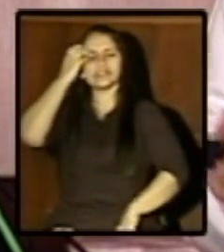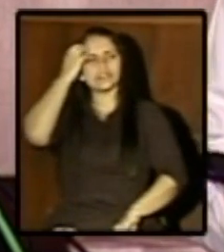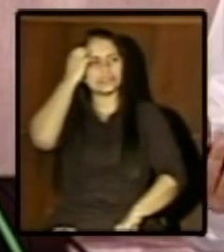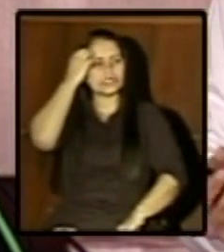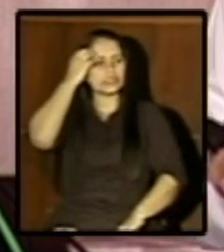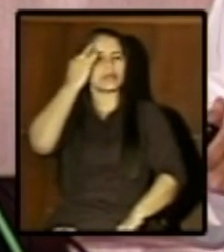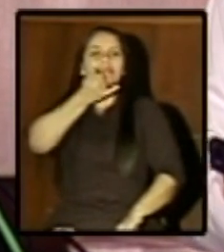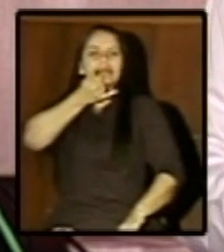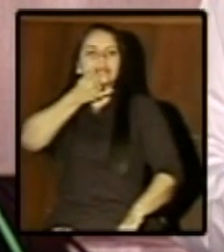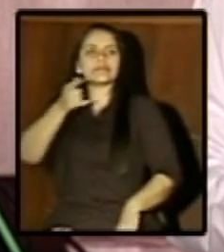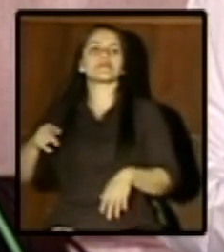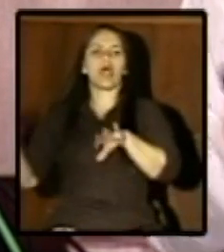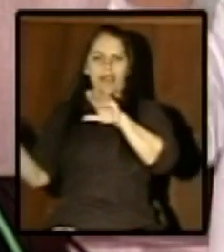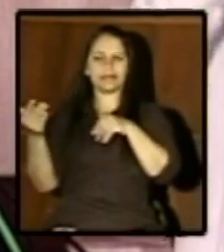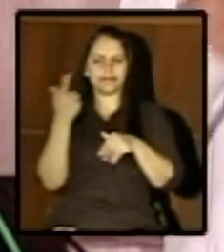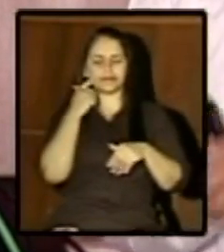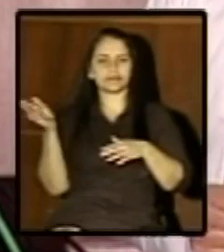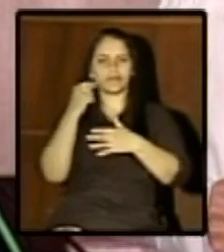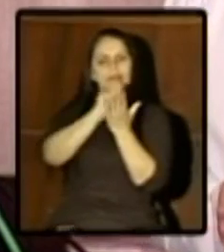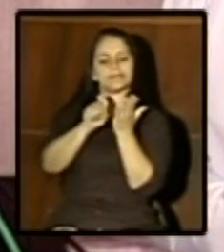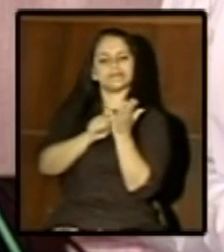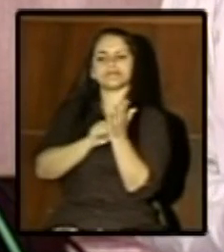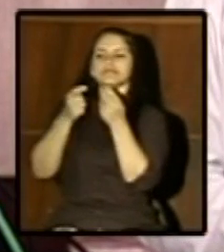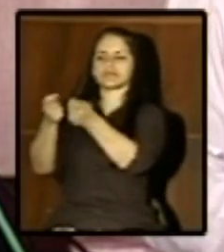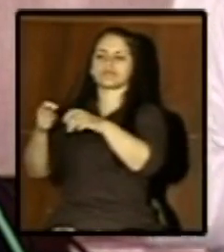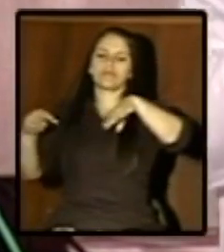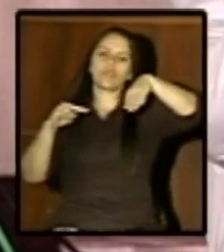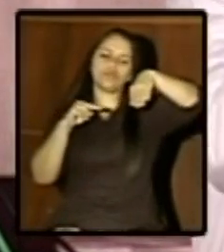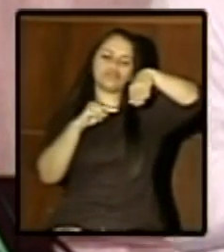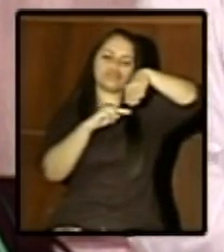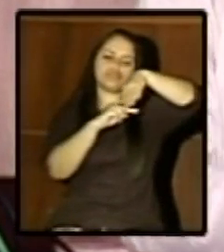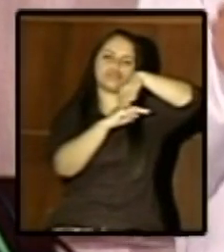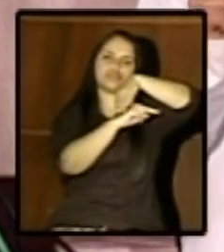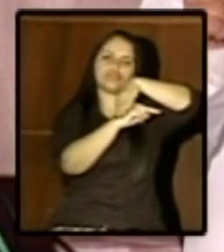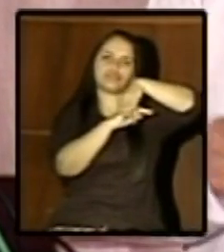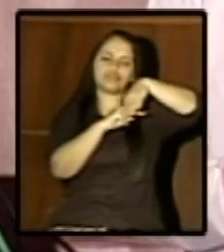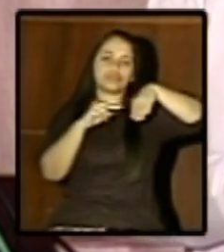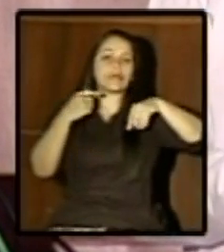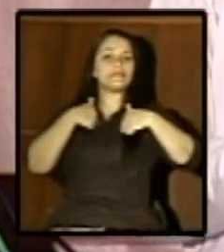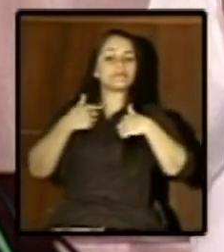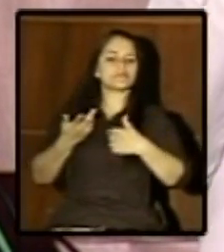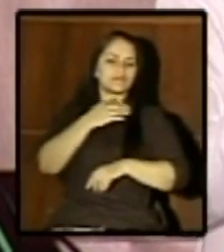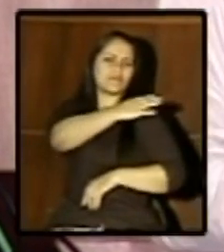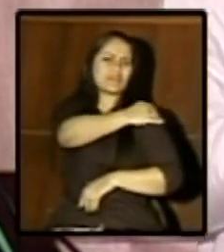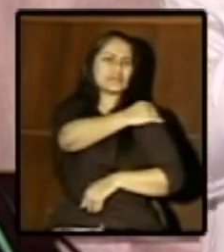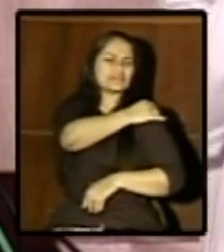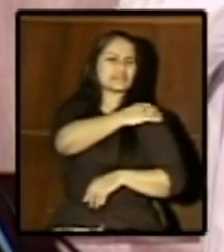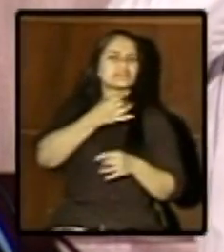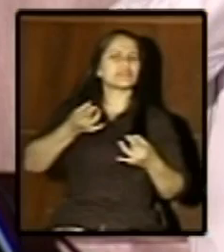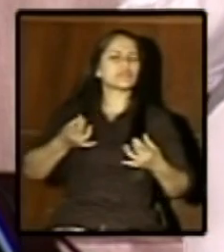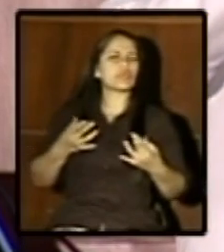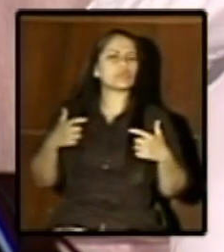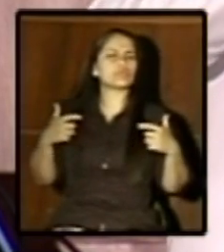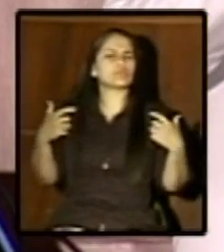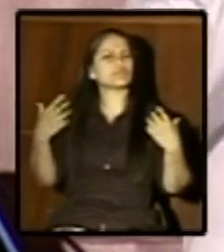resonancia tiene utilidad. Cuando yo no tengo un diagnóstico claro y a pesar del tratamiento el paciente no me mejora, entonces yo, a ver, algo está pasando acá que no me cuadra. O cuando